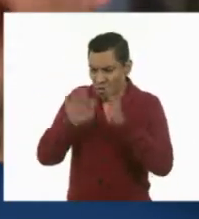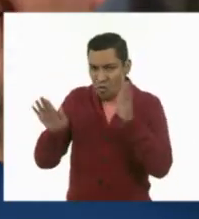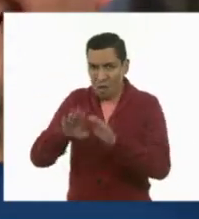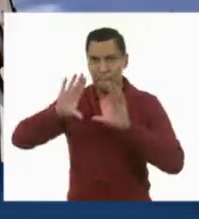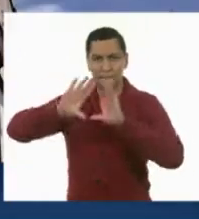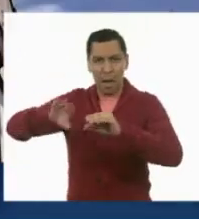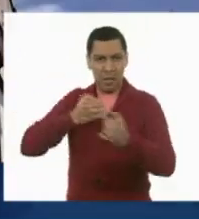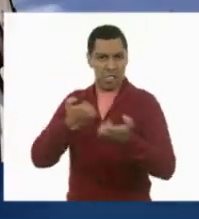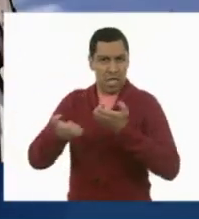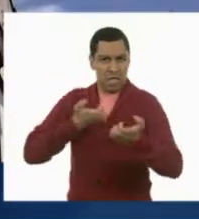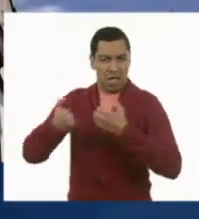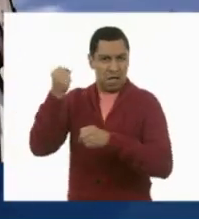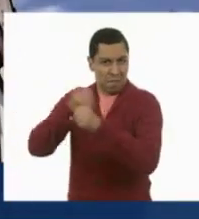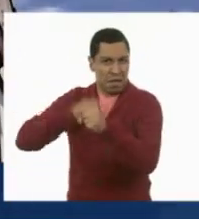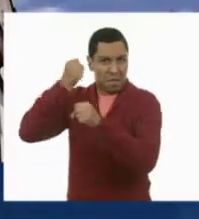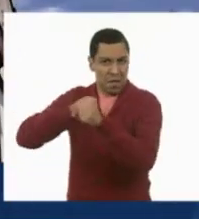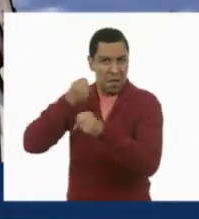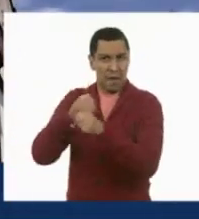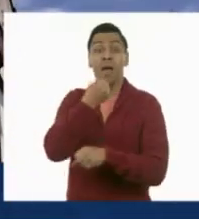habilidades.